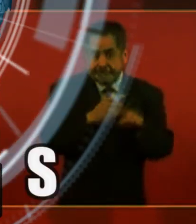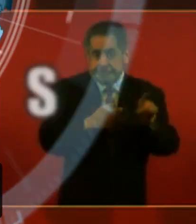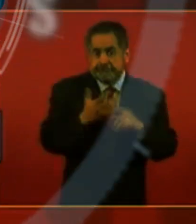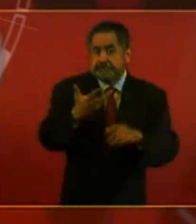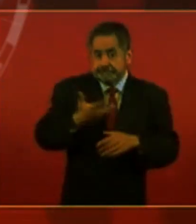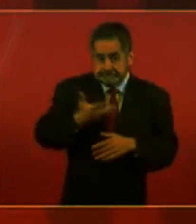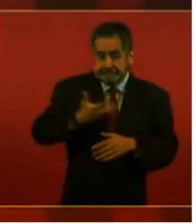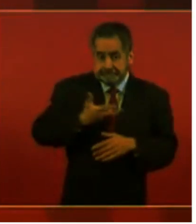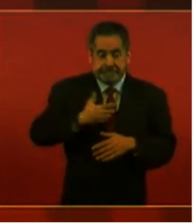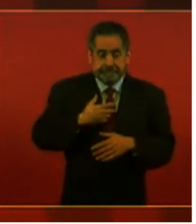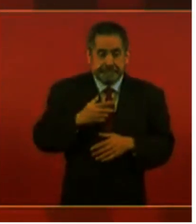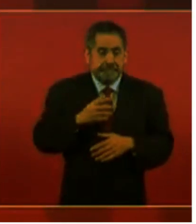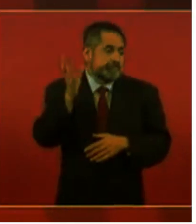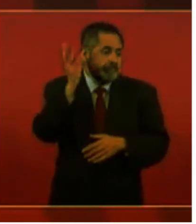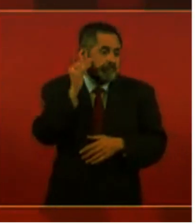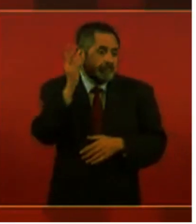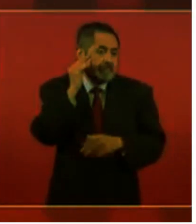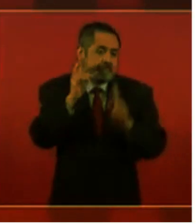sobre unas